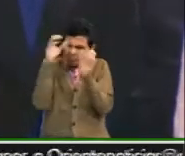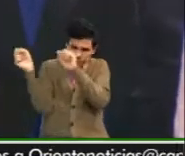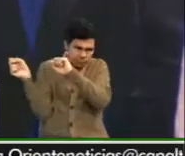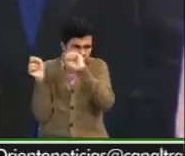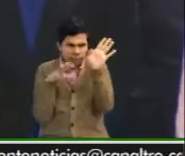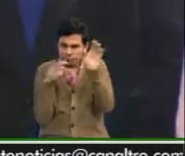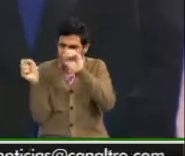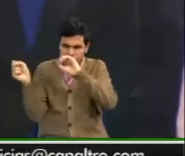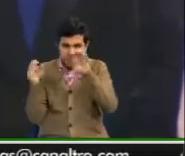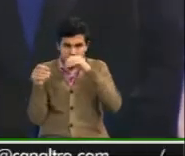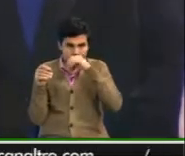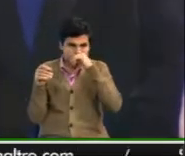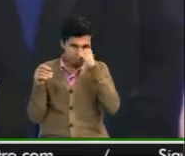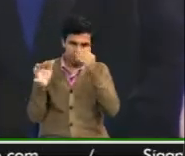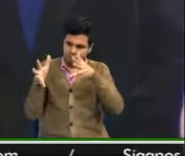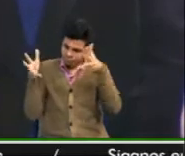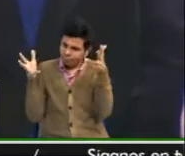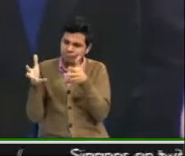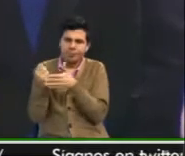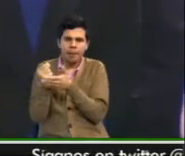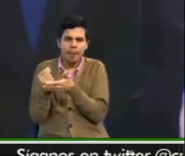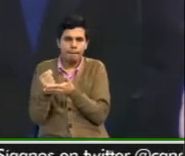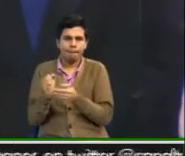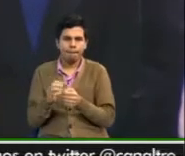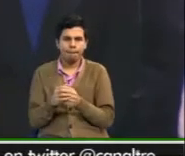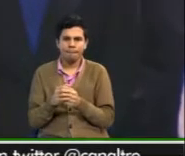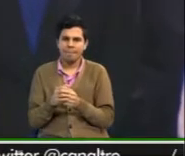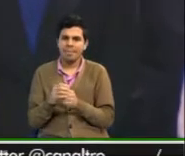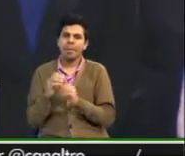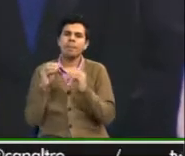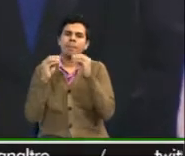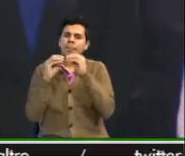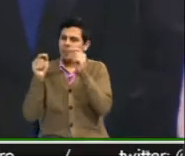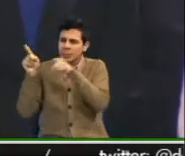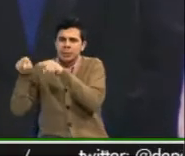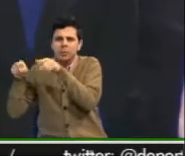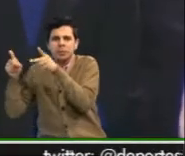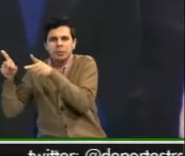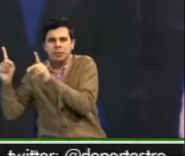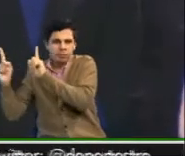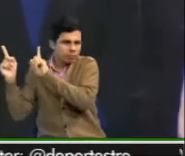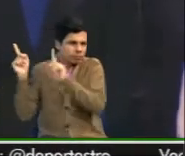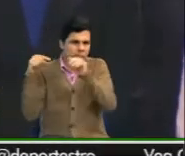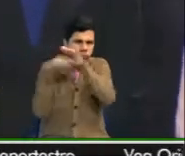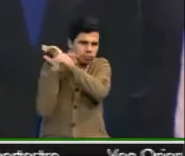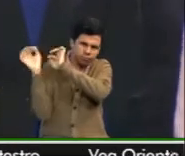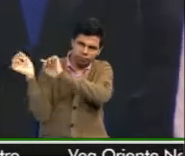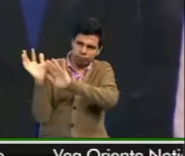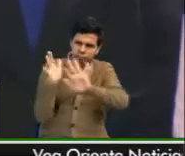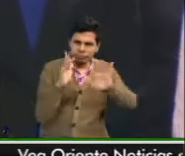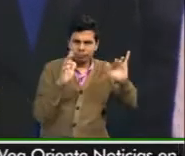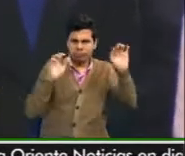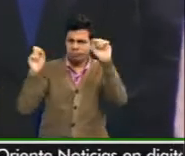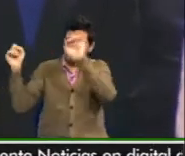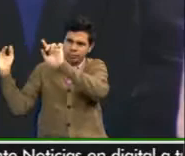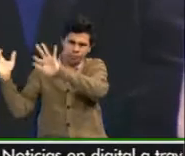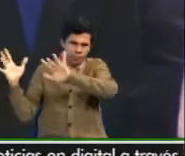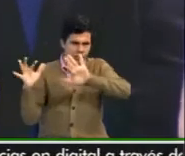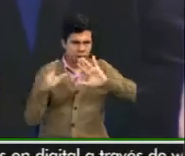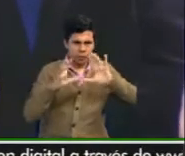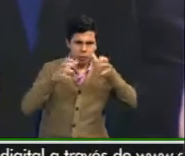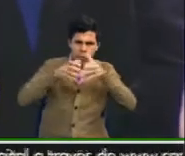retornados voluntariamente que está comandando la unidad de gestión de riesgo